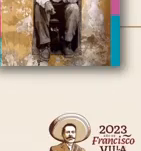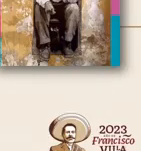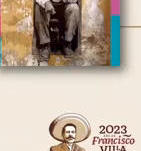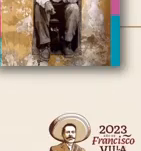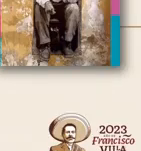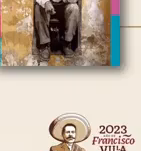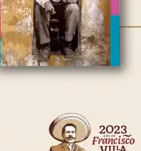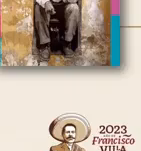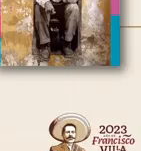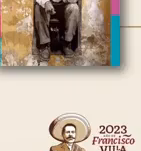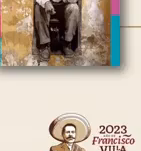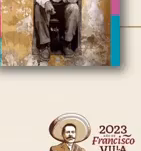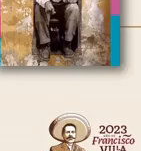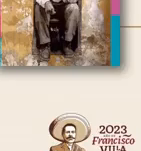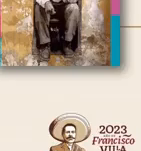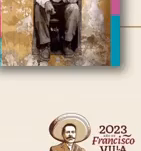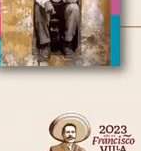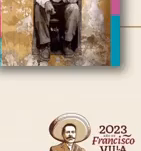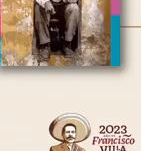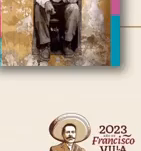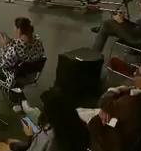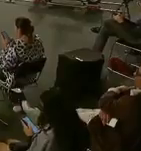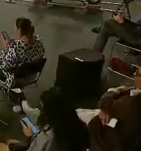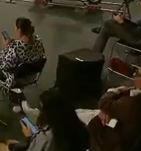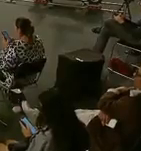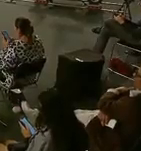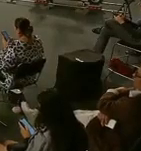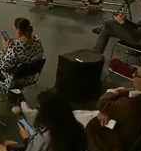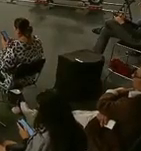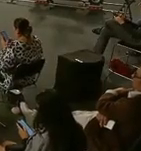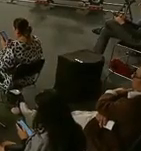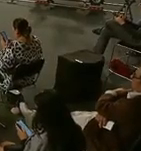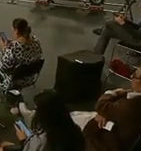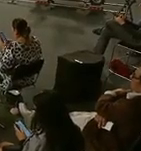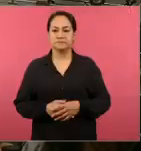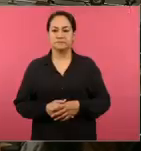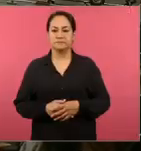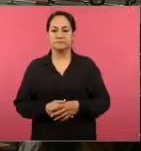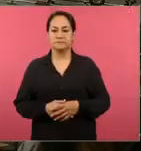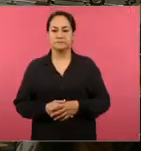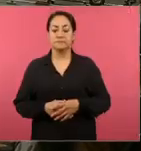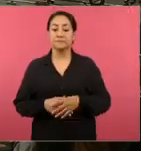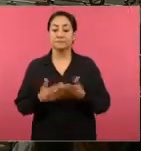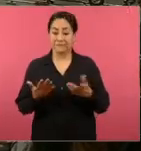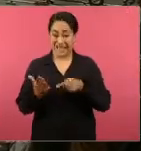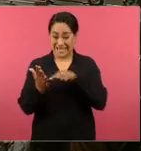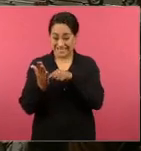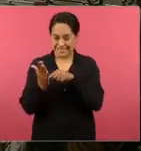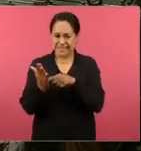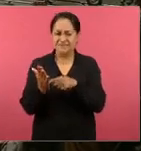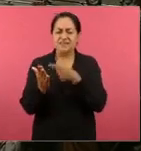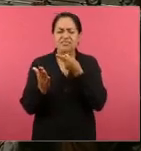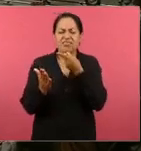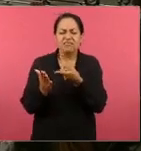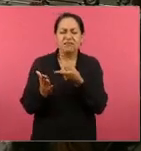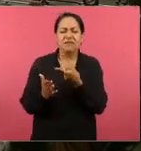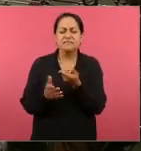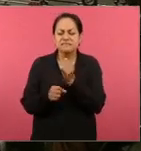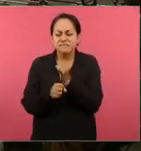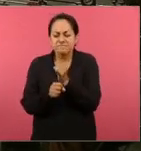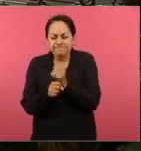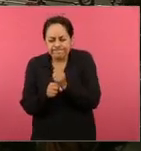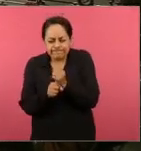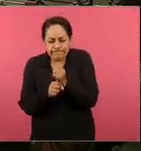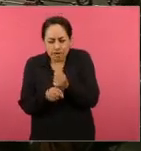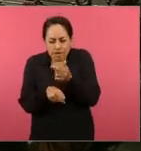están los artículos, los elementos para la investigación. También se va a trabajar un